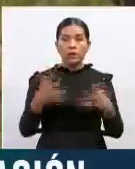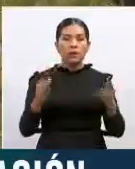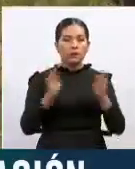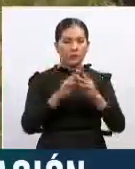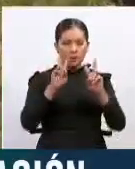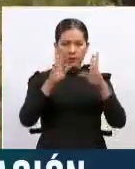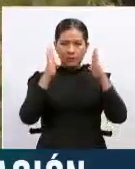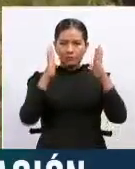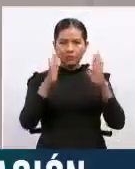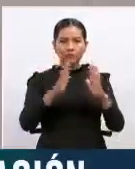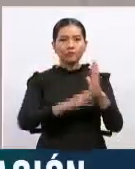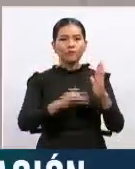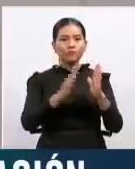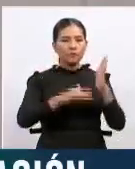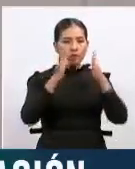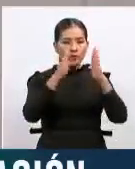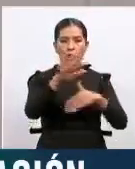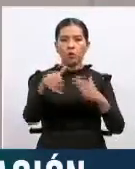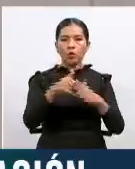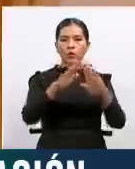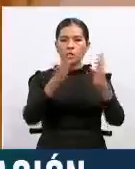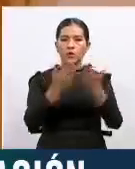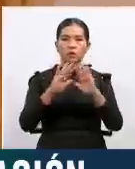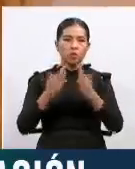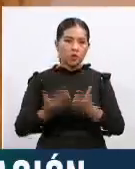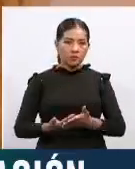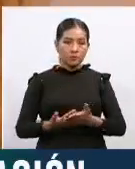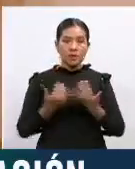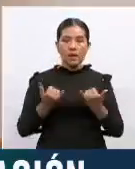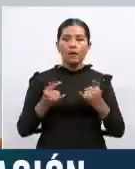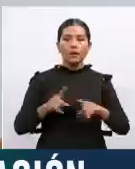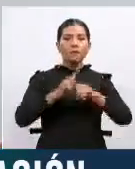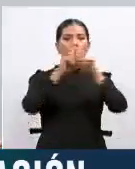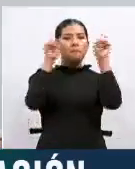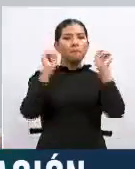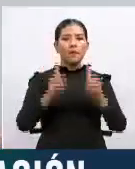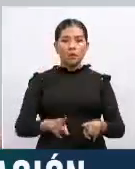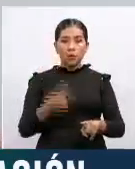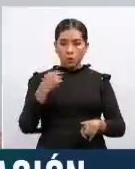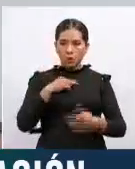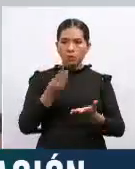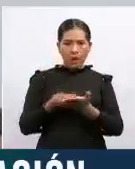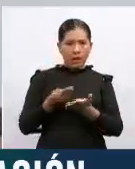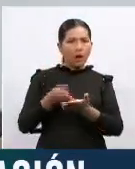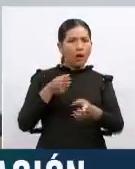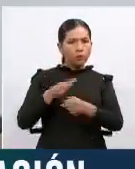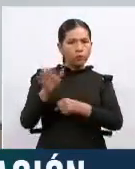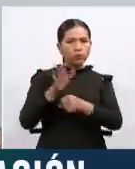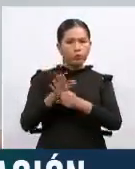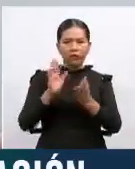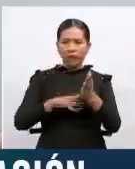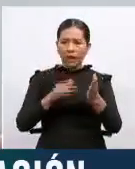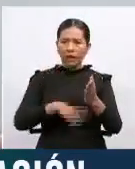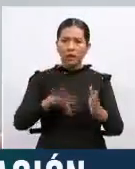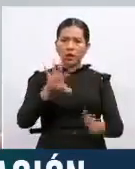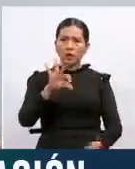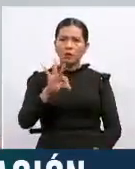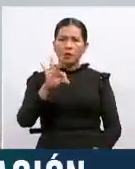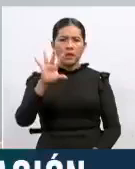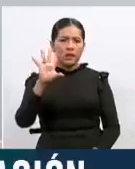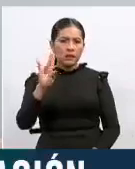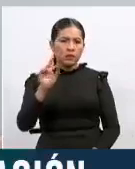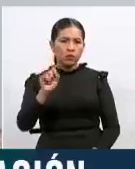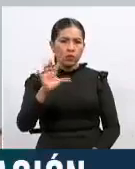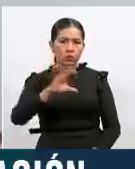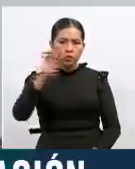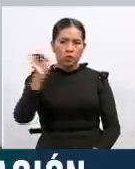no reciban atención entonces la gran pregunta es si tenemos todo el presupuesto no utilizado prácticamente porque no